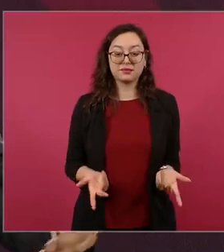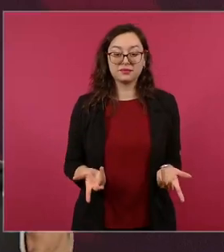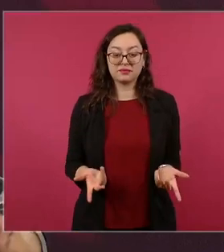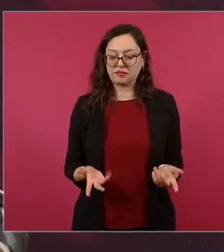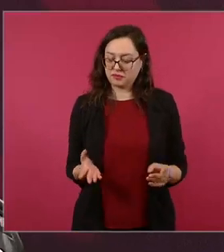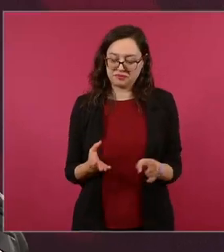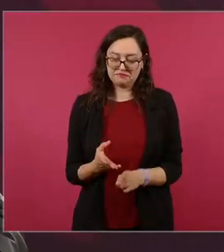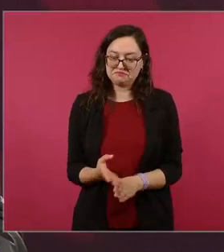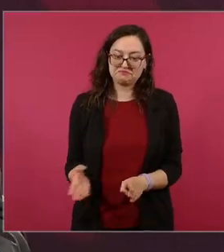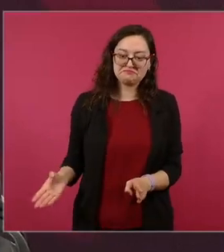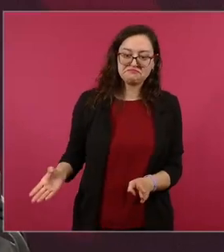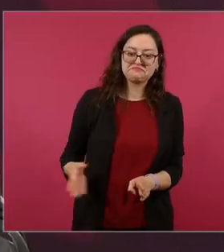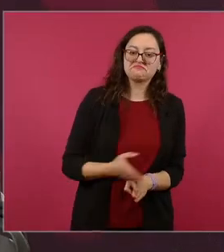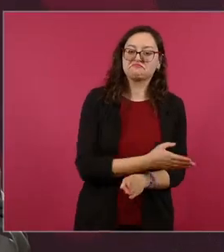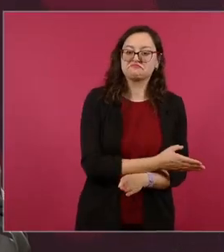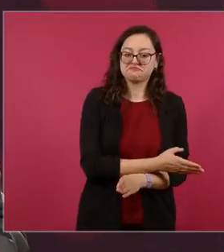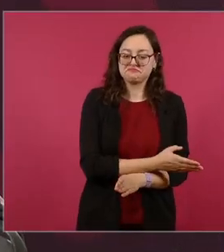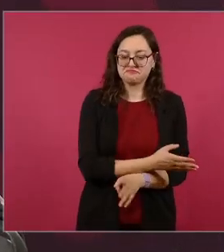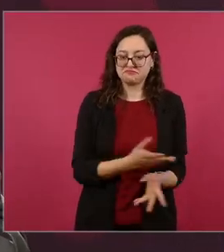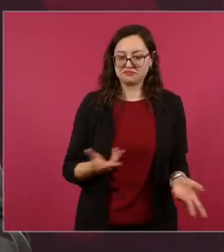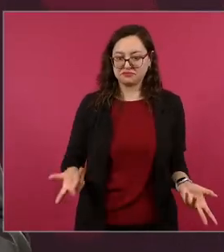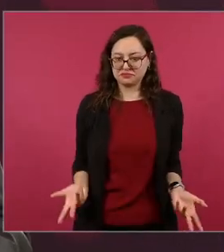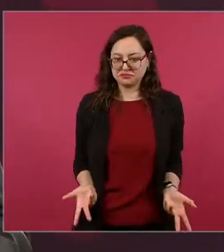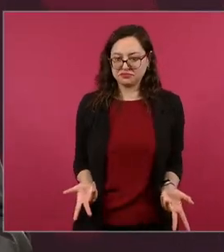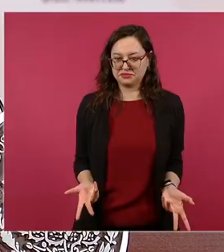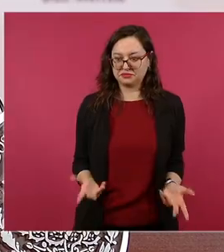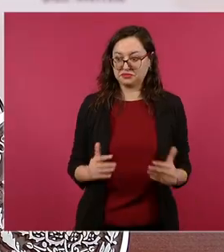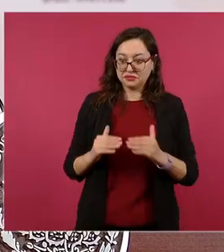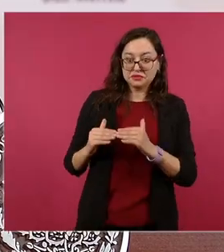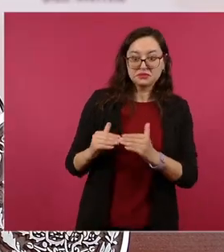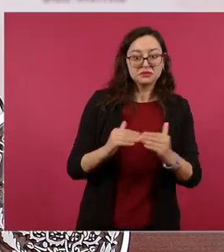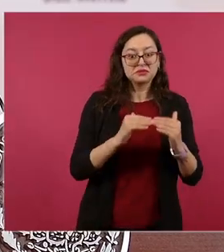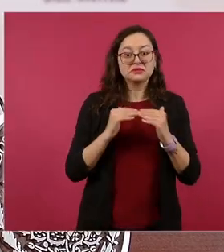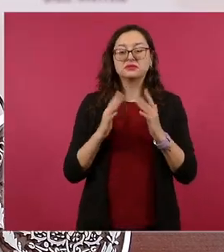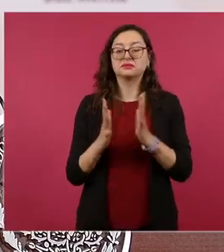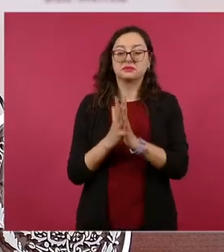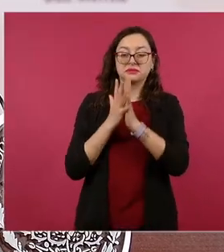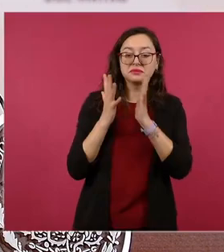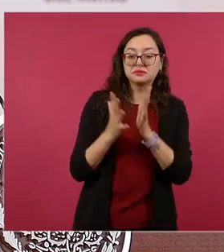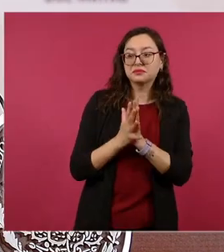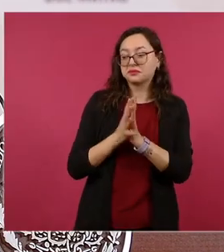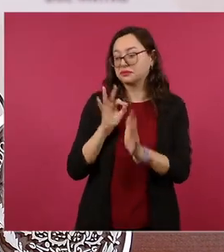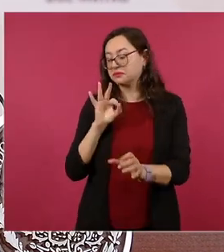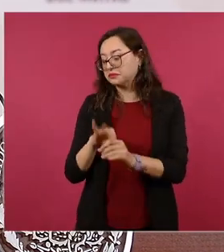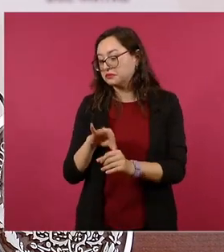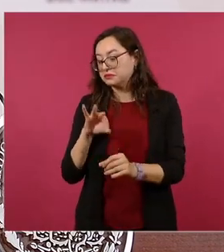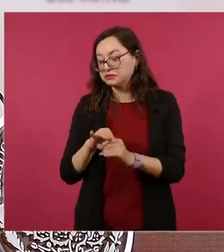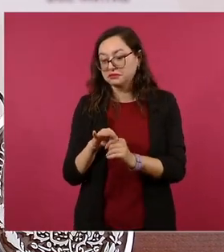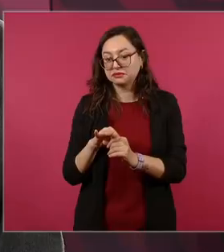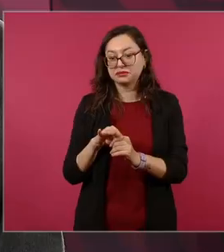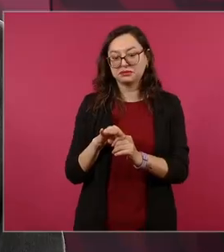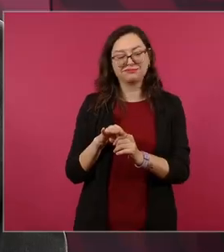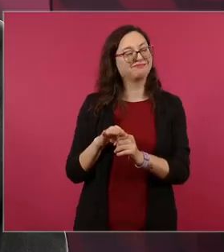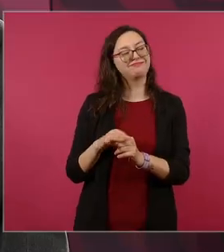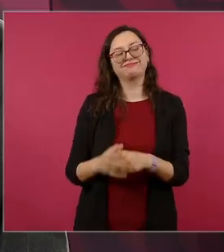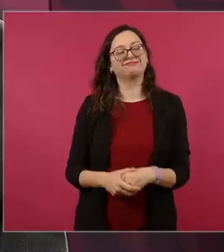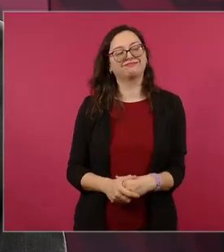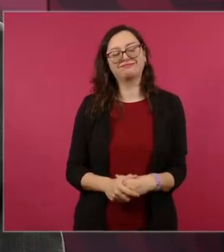dominaba, lo que predominaba, era una oligarquía, era el gobierno de unos